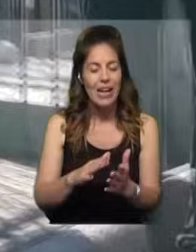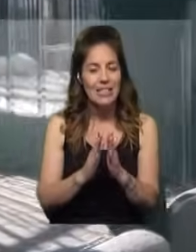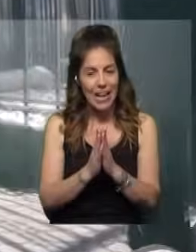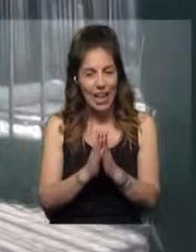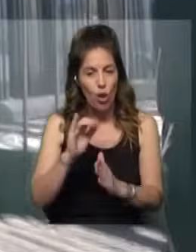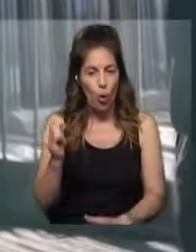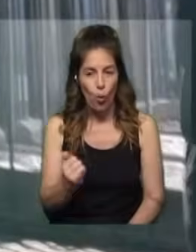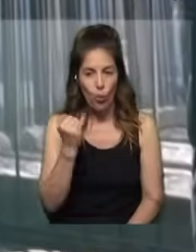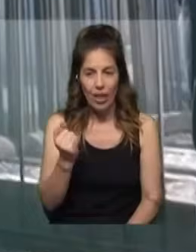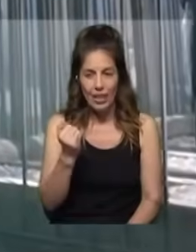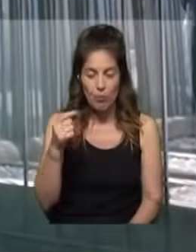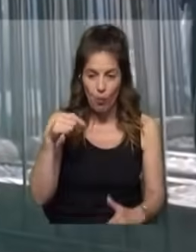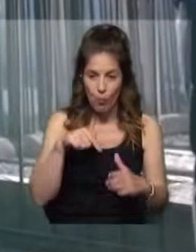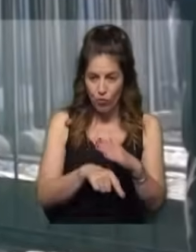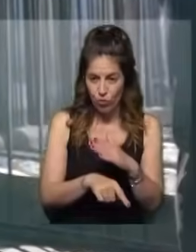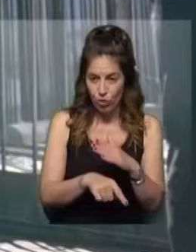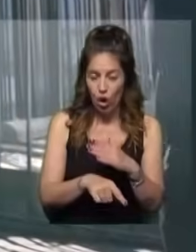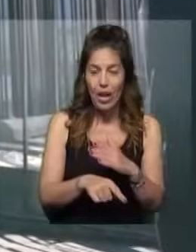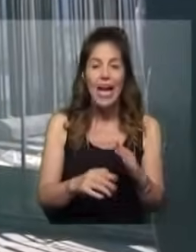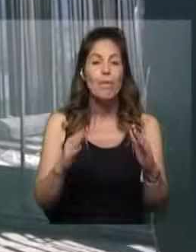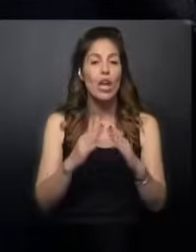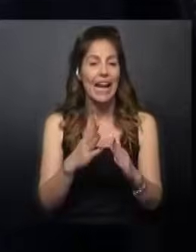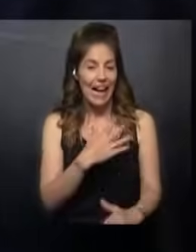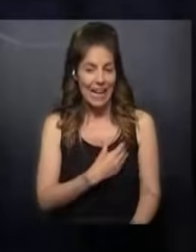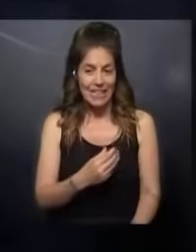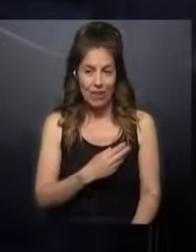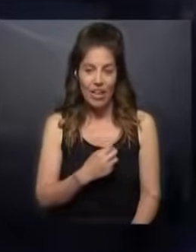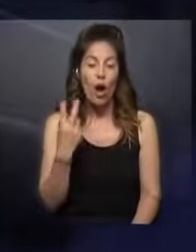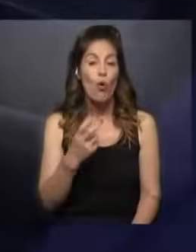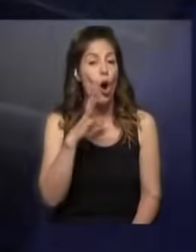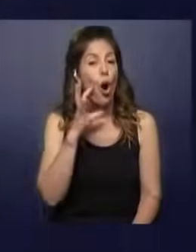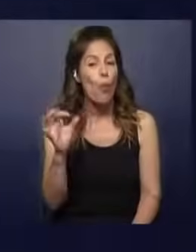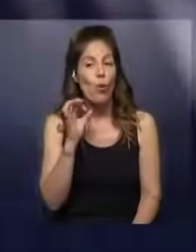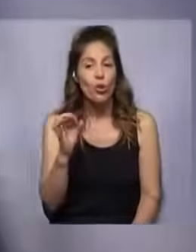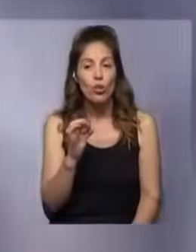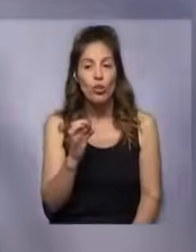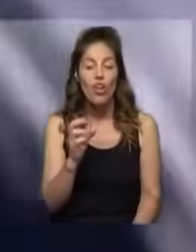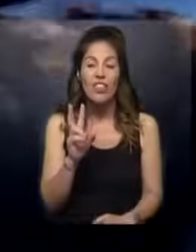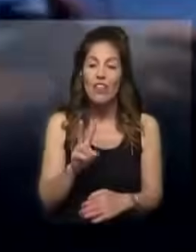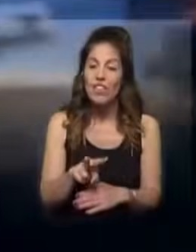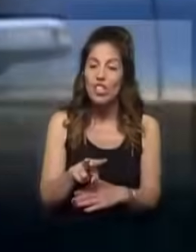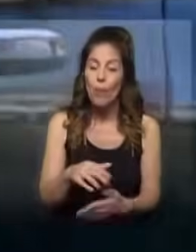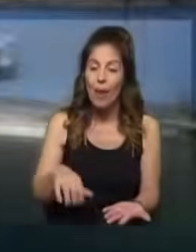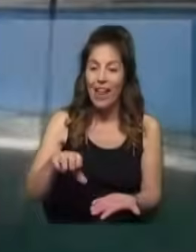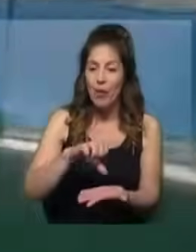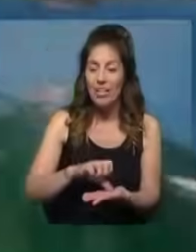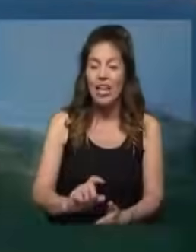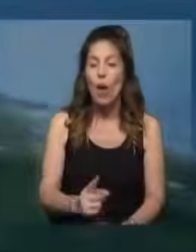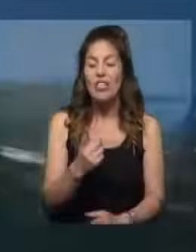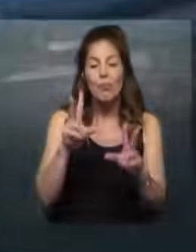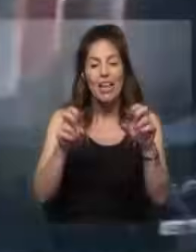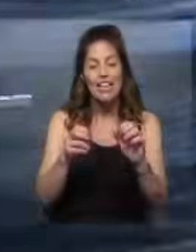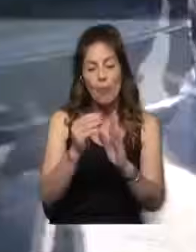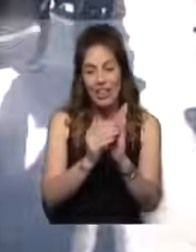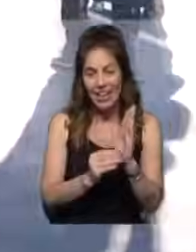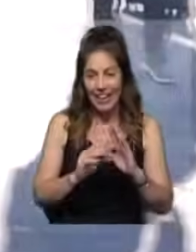judaísmo ortodoxo en su paso por la casa Blanca Miley buscó la oportunidad de brindar su visión para el país los principales temas de la